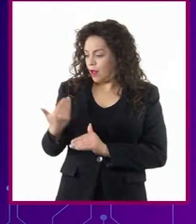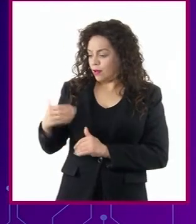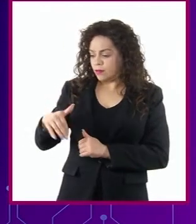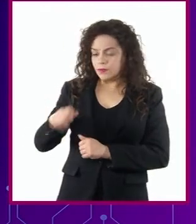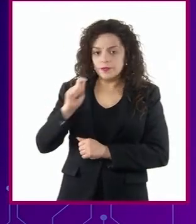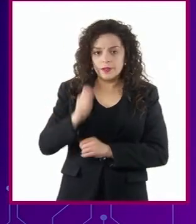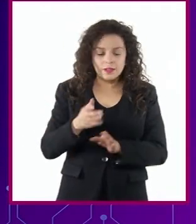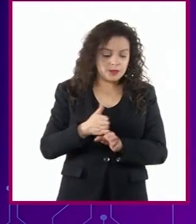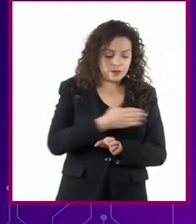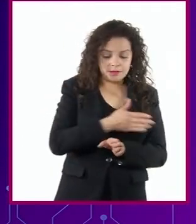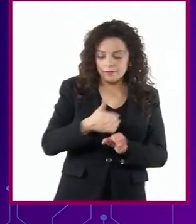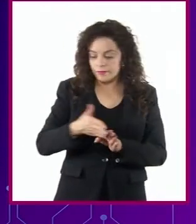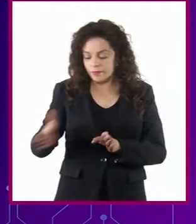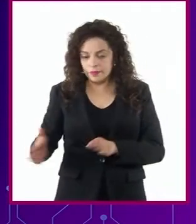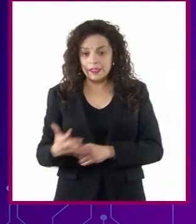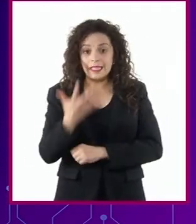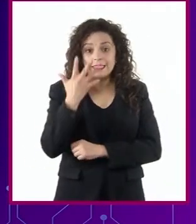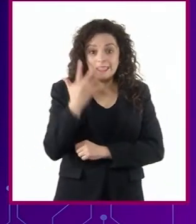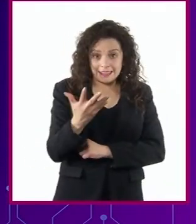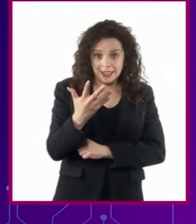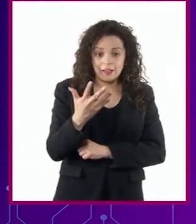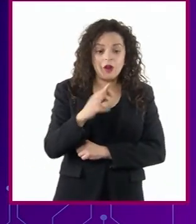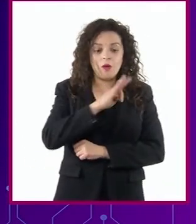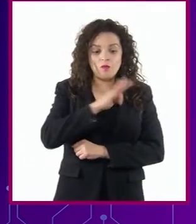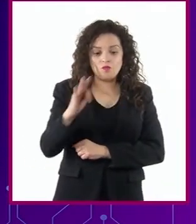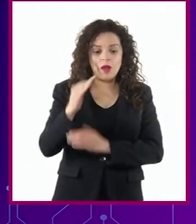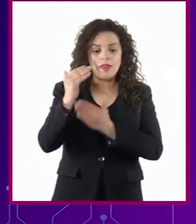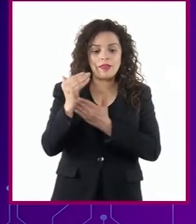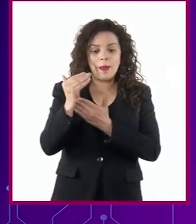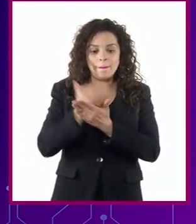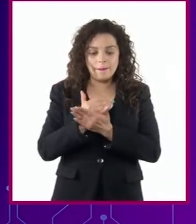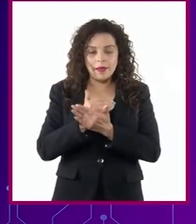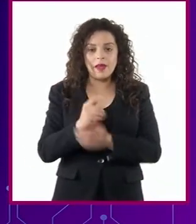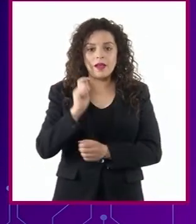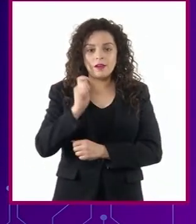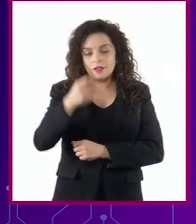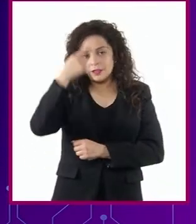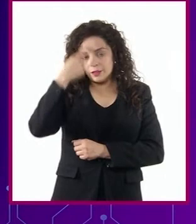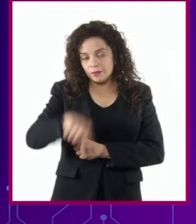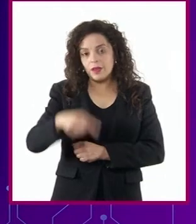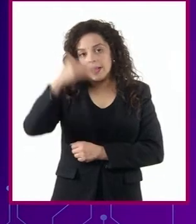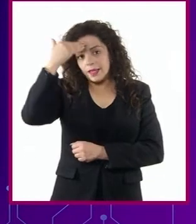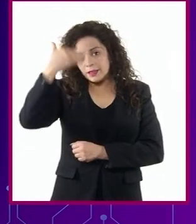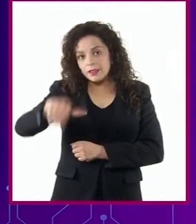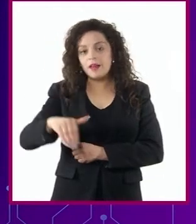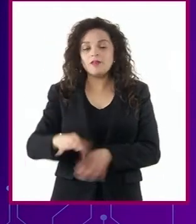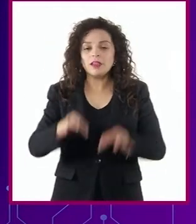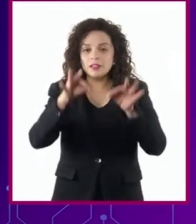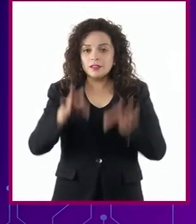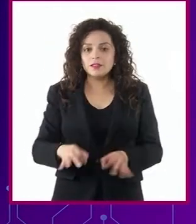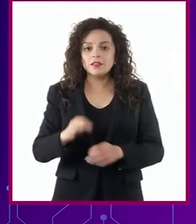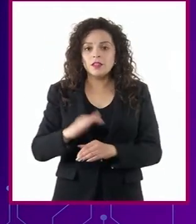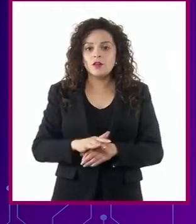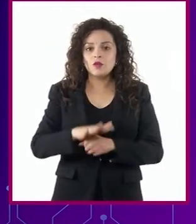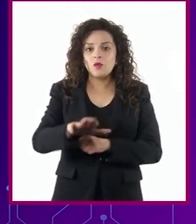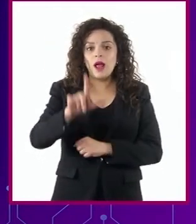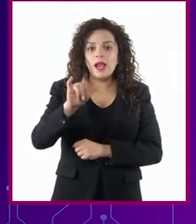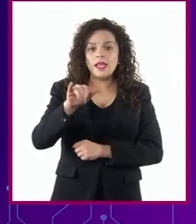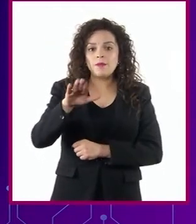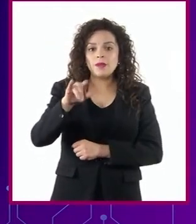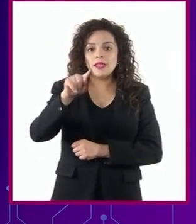posterior, que es 5, se puede restar de la marca de clase para determinar el límite inferior del primer